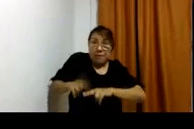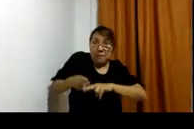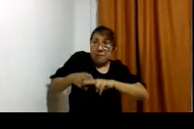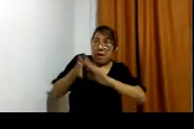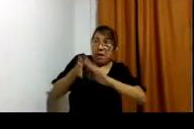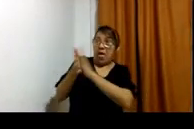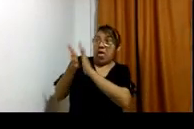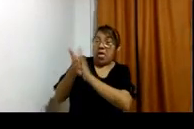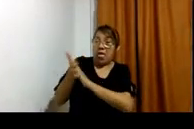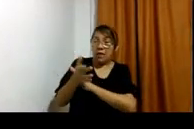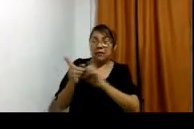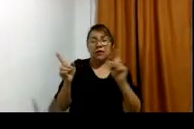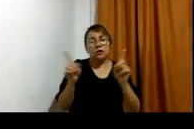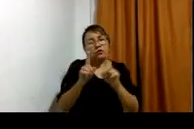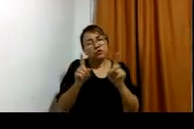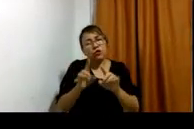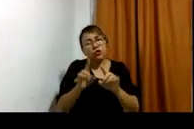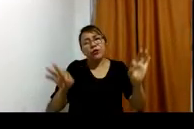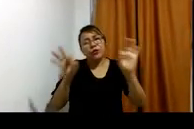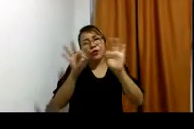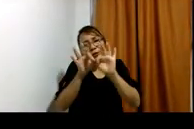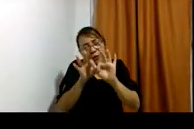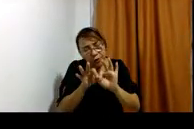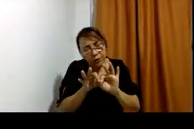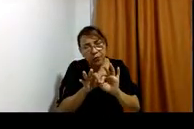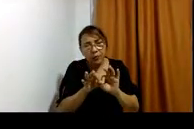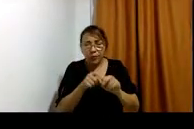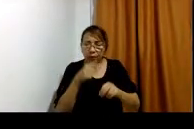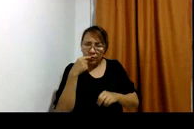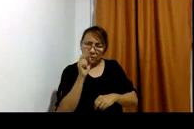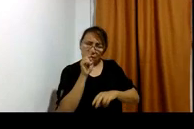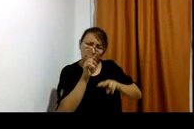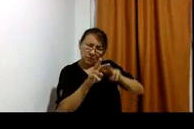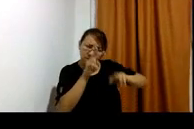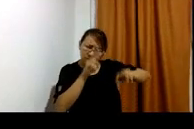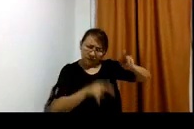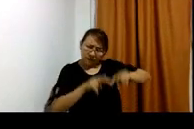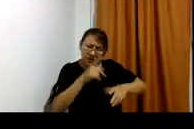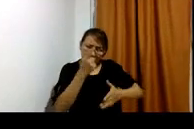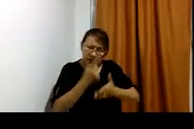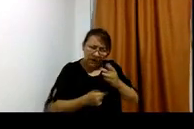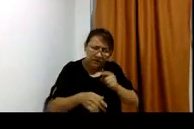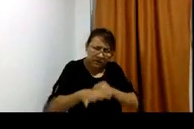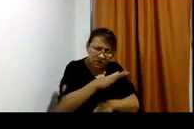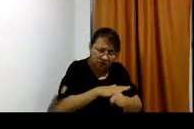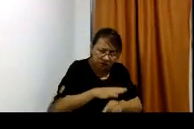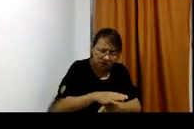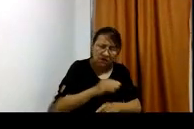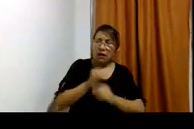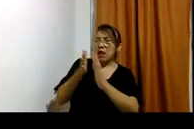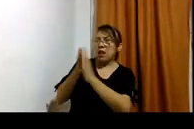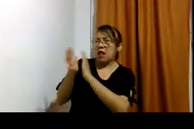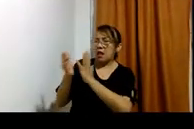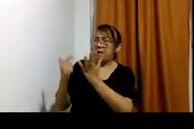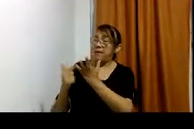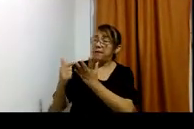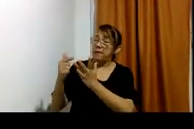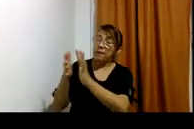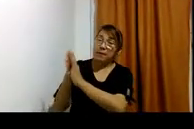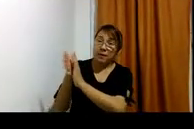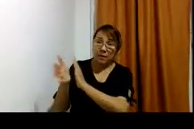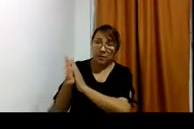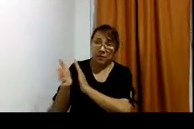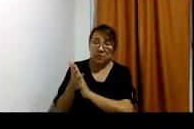muy concretos y muy objetivos en la situación del paciente. Y utilizar técnicas inadecuadas, que quizás las vi